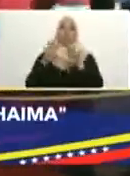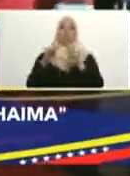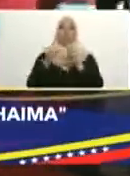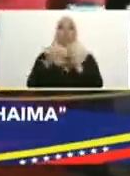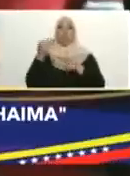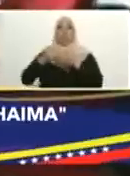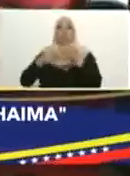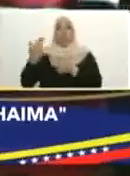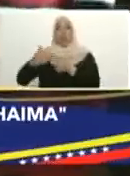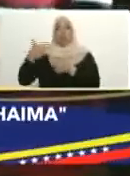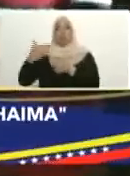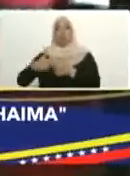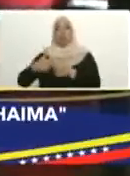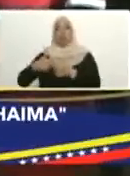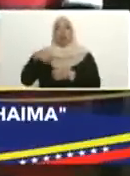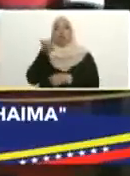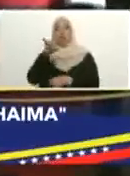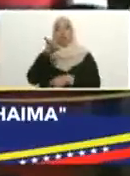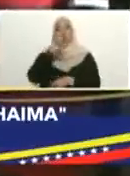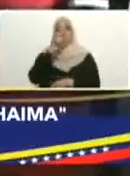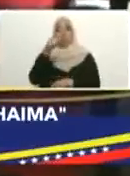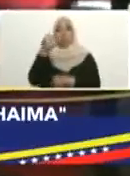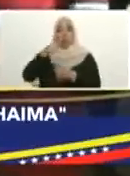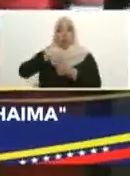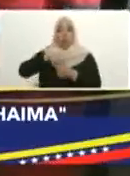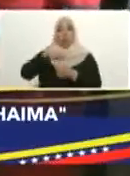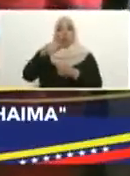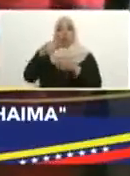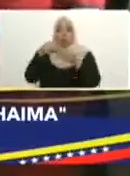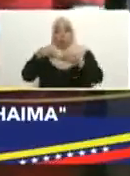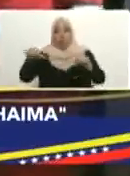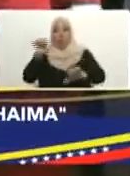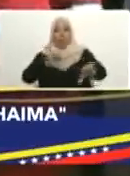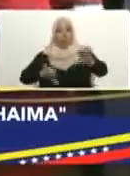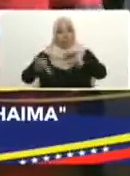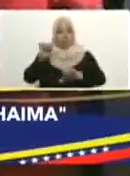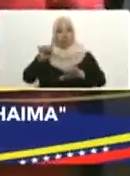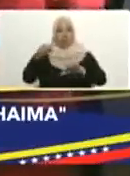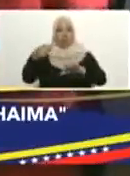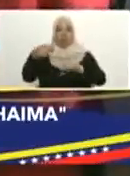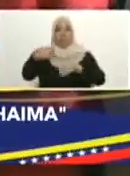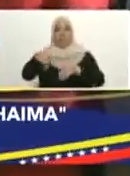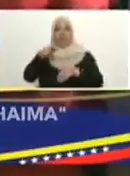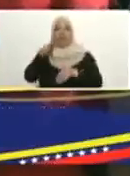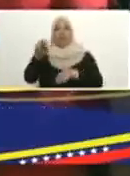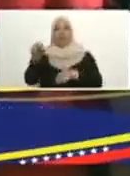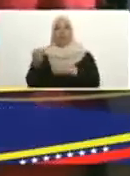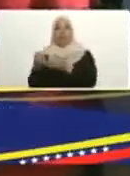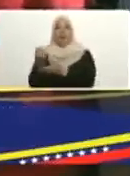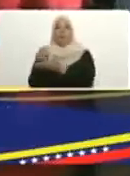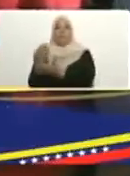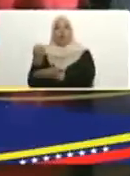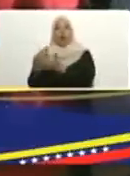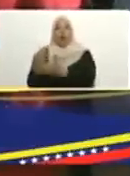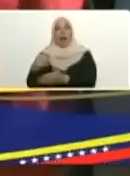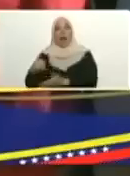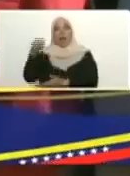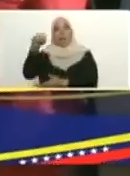barriles de crudo extrapesado, que con la inyección del diluente Mesa 30 proveniente del norte de Monaga, llegamos a